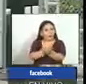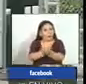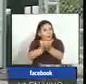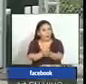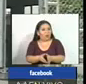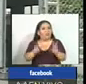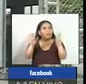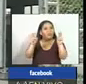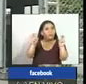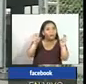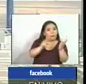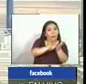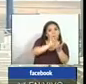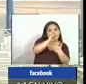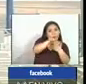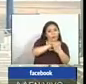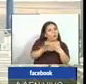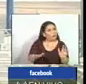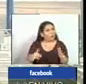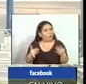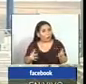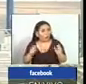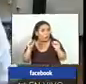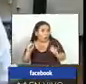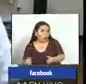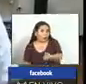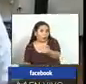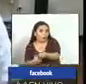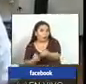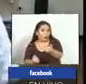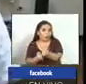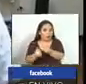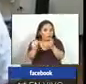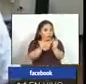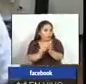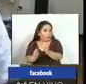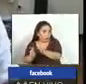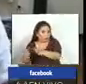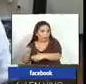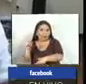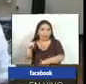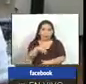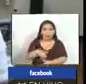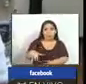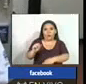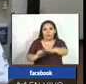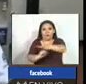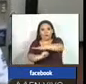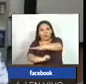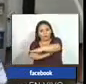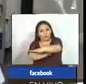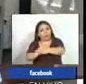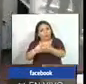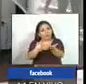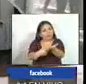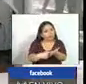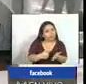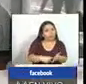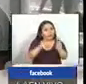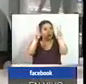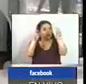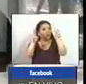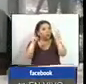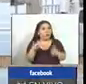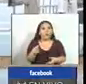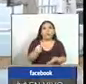pacífico. Con esto también se pretende el fortalecimiento de la logística portuaria. Otro de los puntos que analizan es sobre los costos